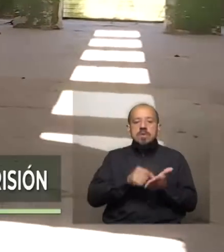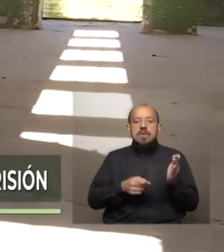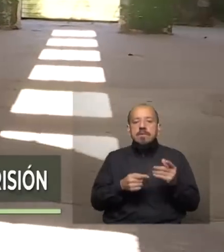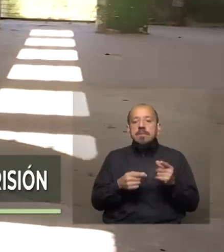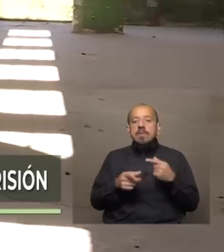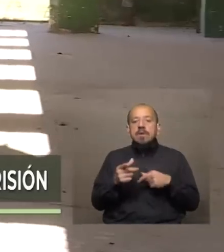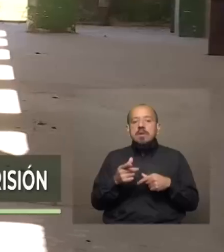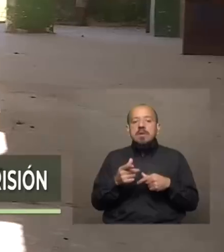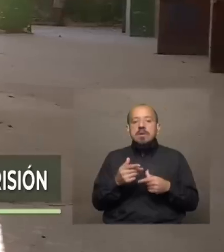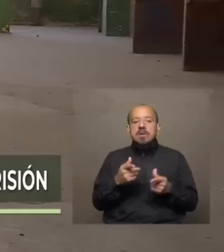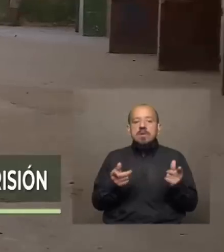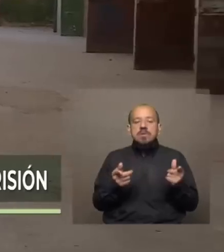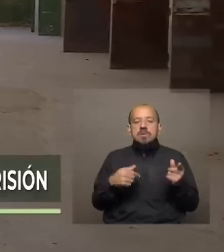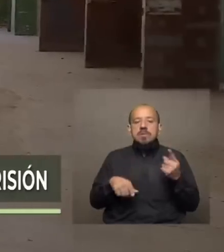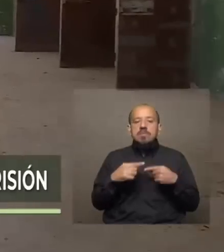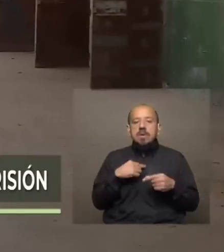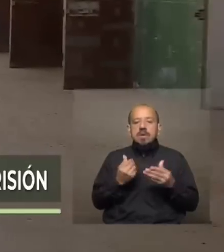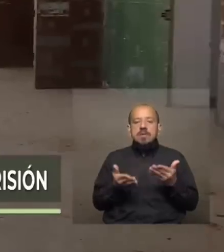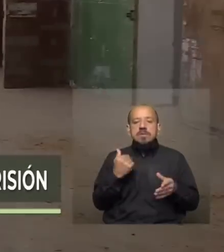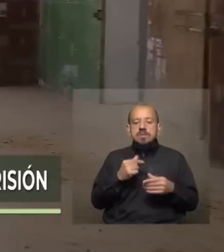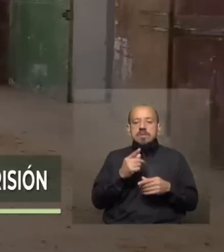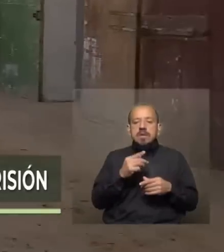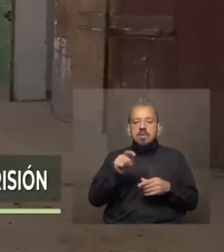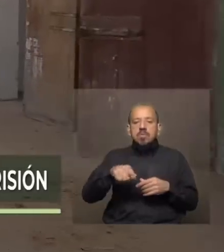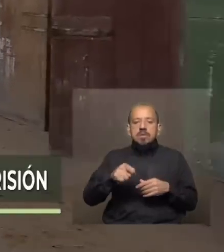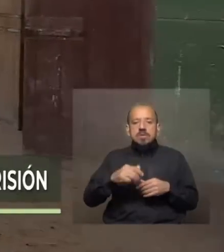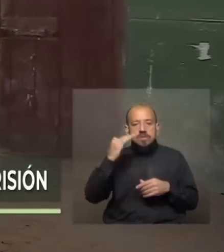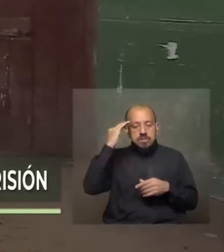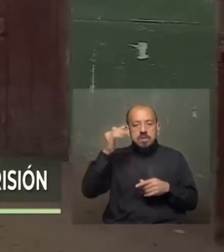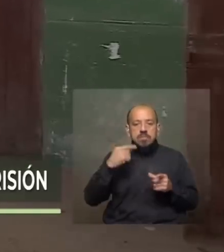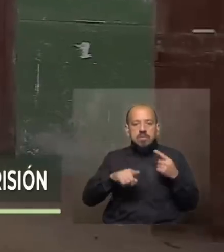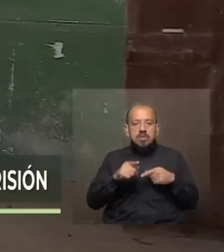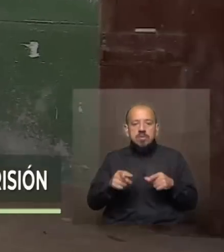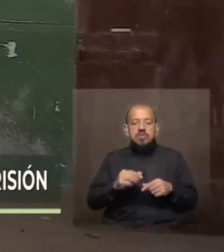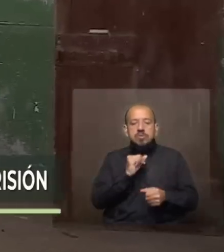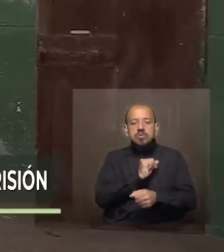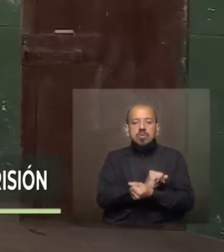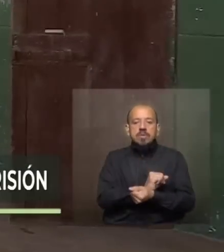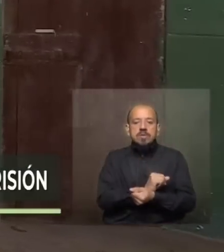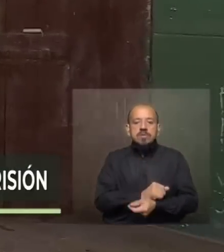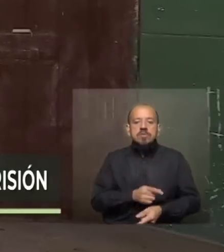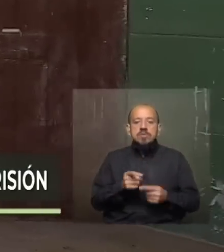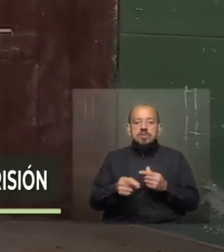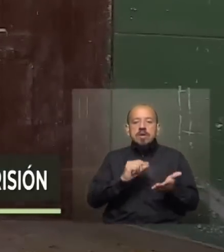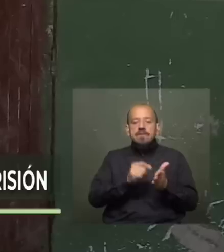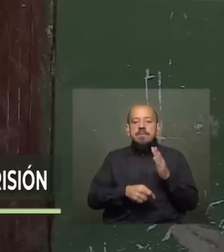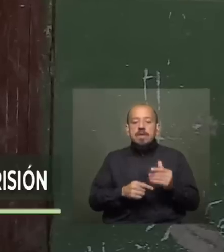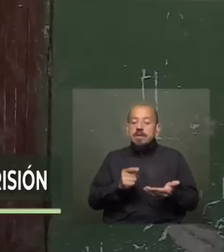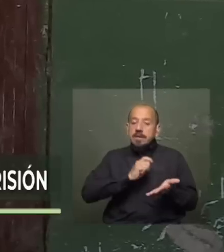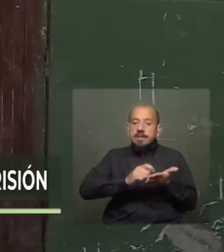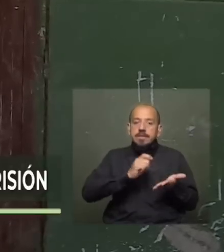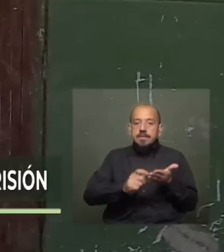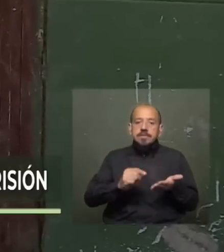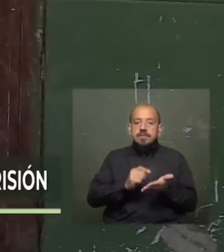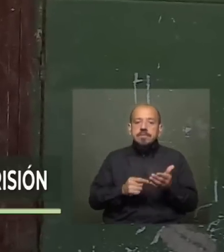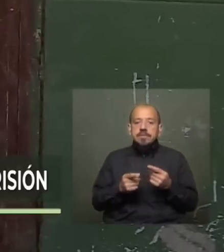las actas con las declaraciones de los detenidos para elevarlas el juez militar pero no mencionó que los presos eran coaccionados a firmar las actas además